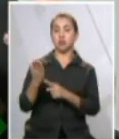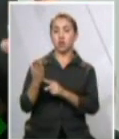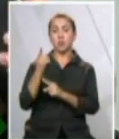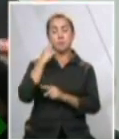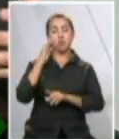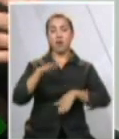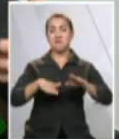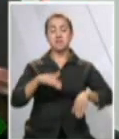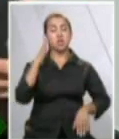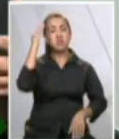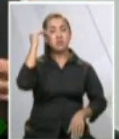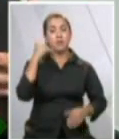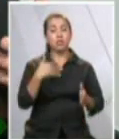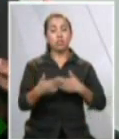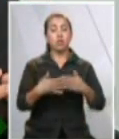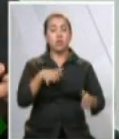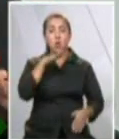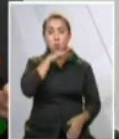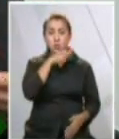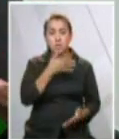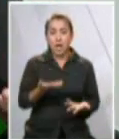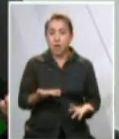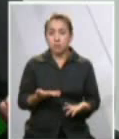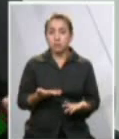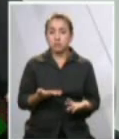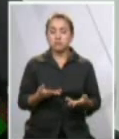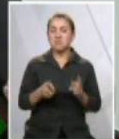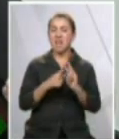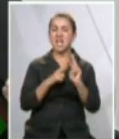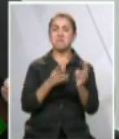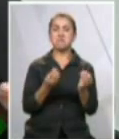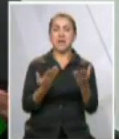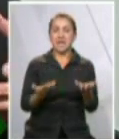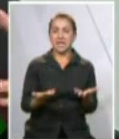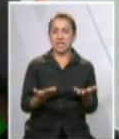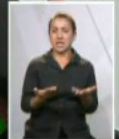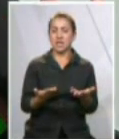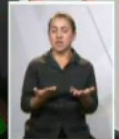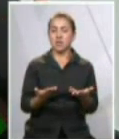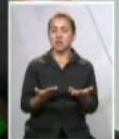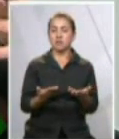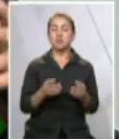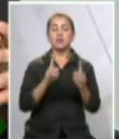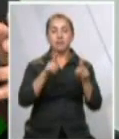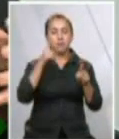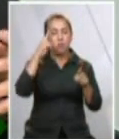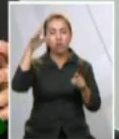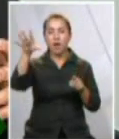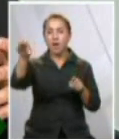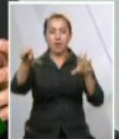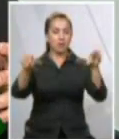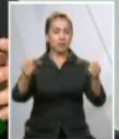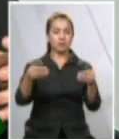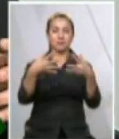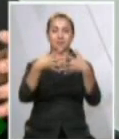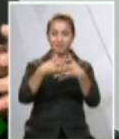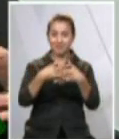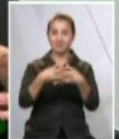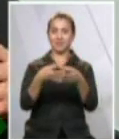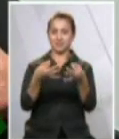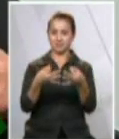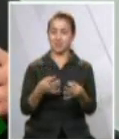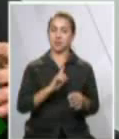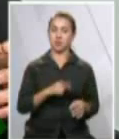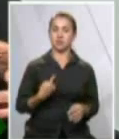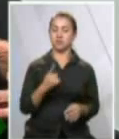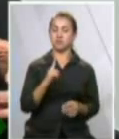a veces no saben dónde utilizarlo ni para qué lo van a hacer. O sea, en el fondo cómo aterrizar y juntar esto para que sea, para que